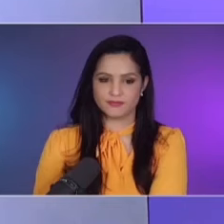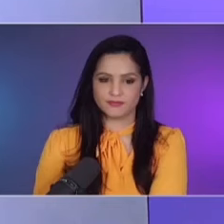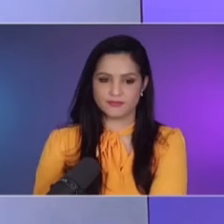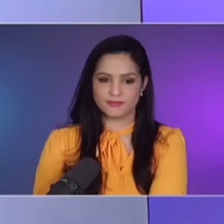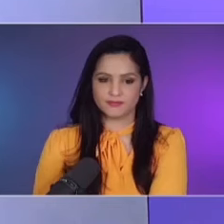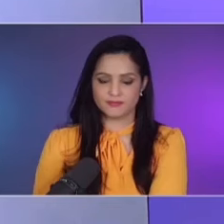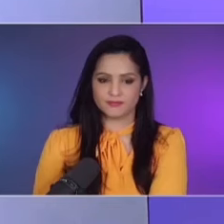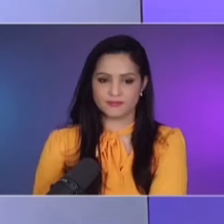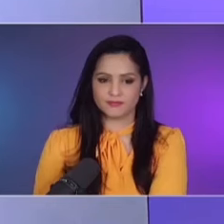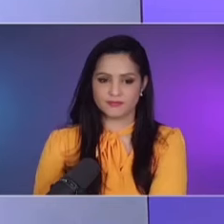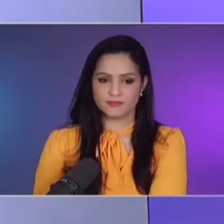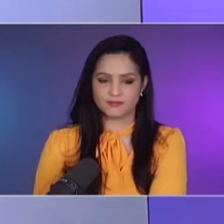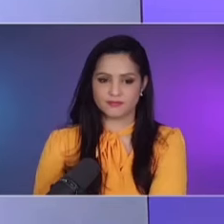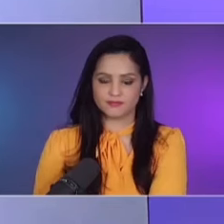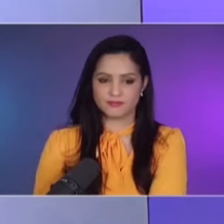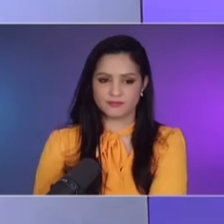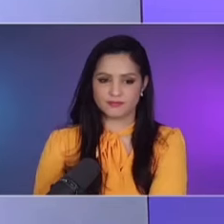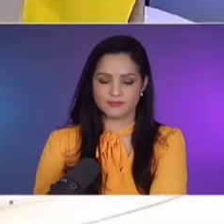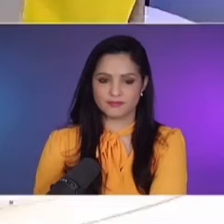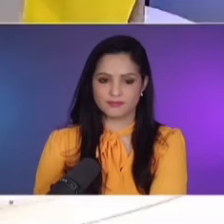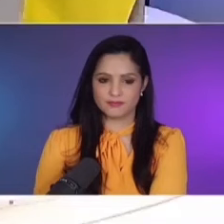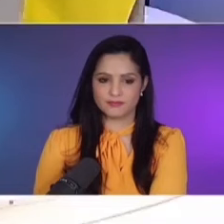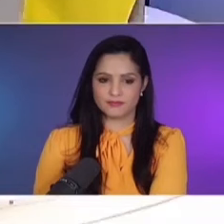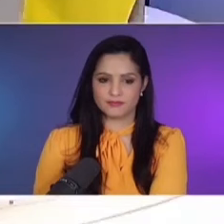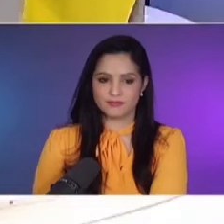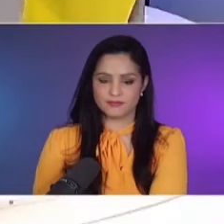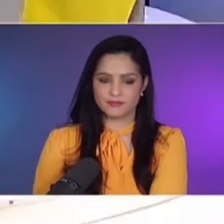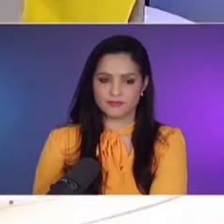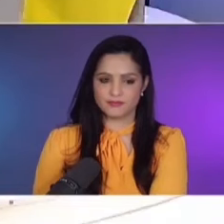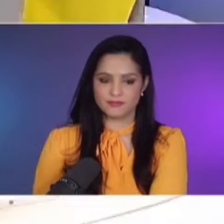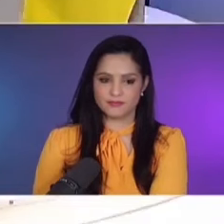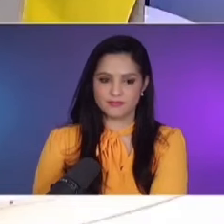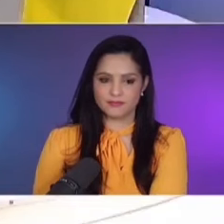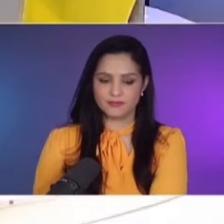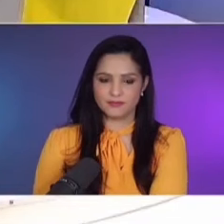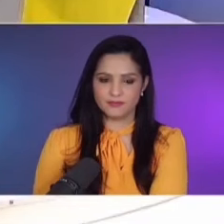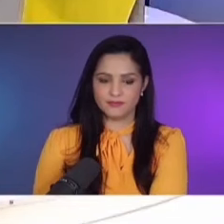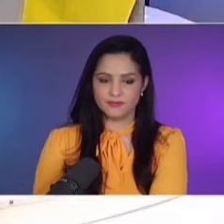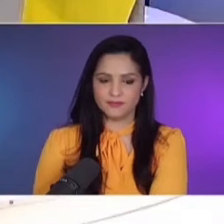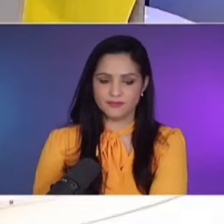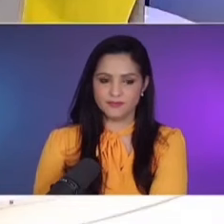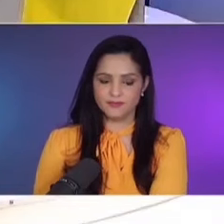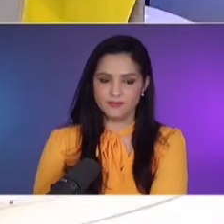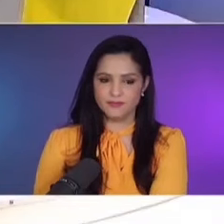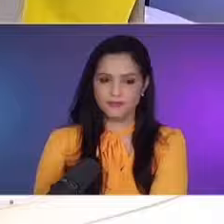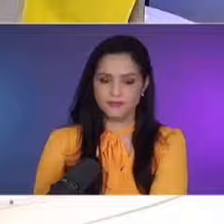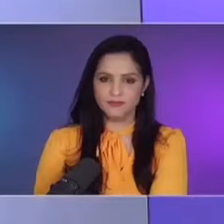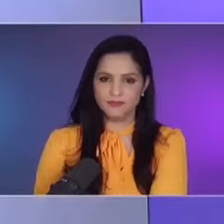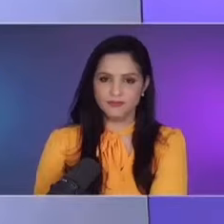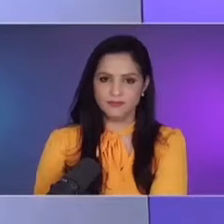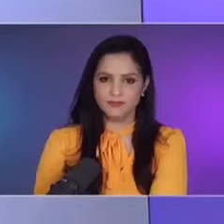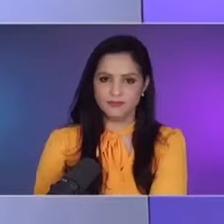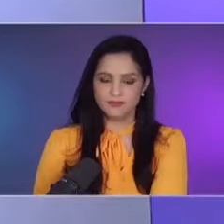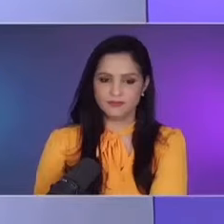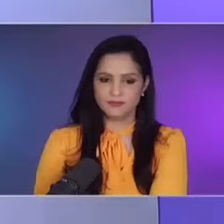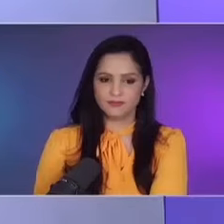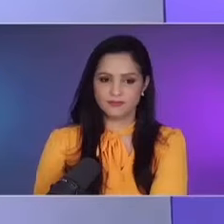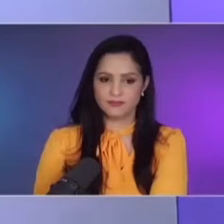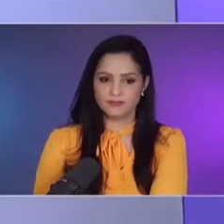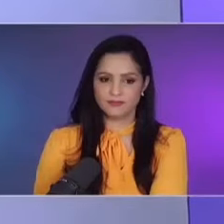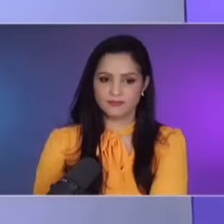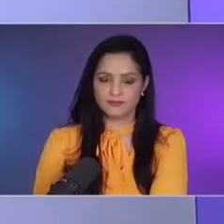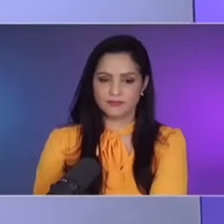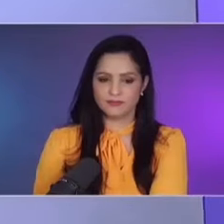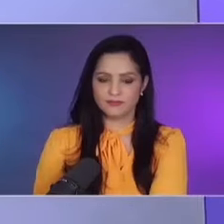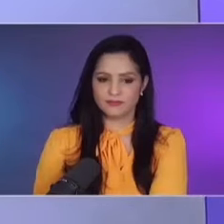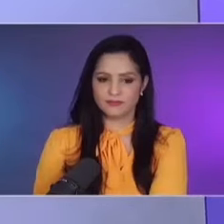al país y bochu es un gestor yo soy un solo gestor pero otra cosa que quiero aclarar es que y yo yo